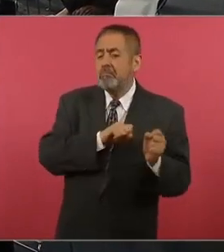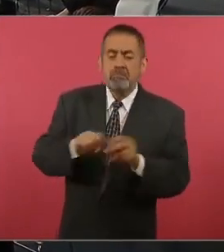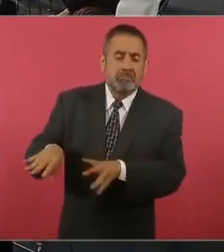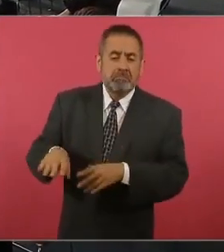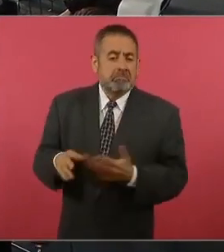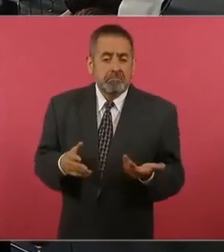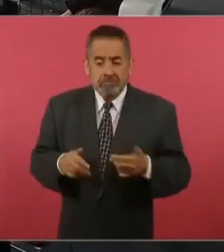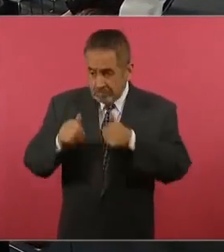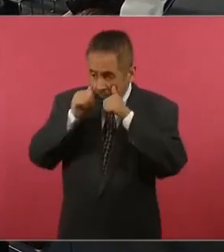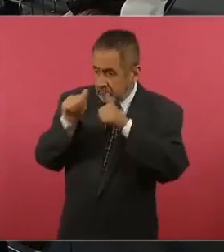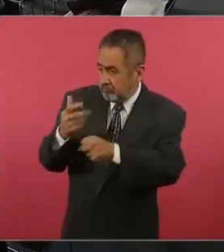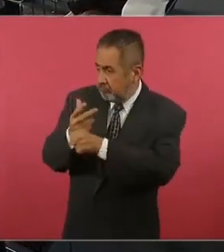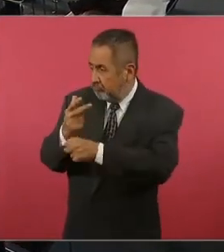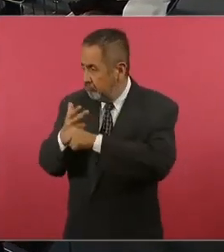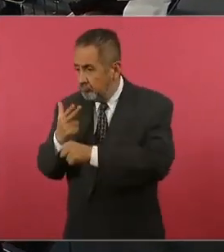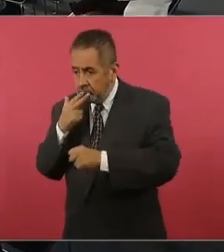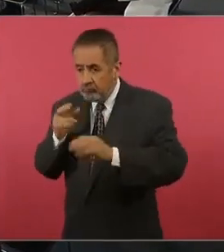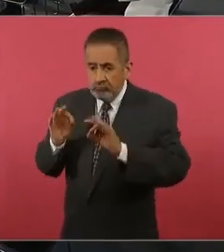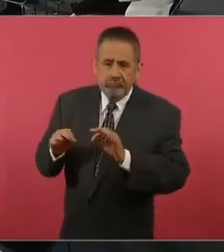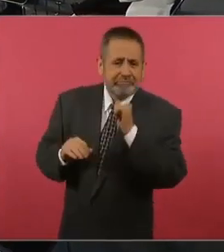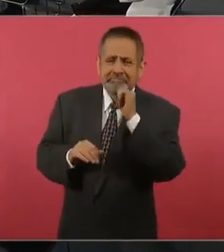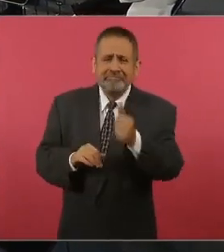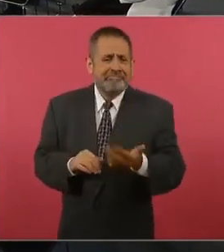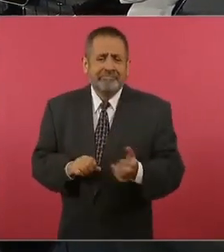sin funcionar,